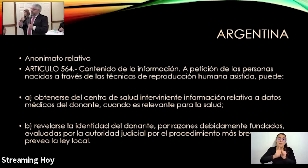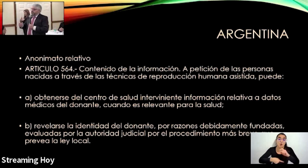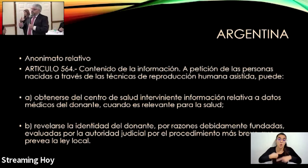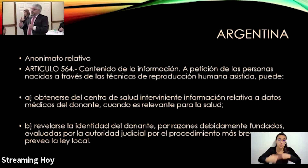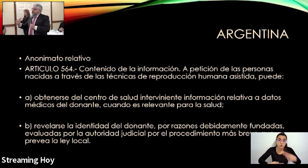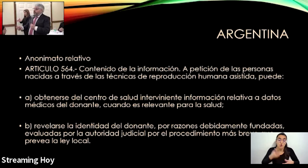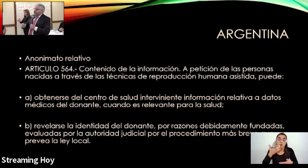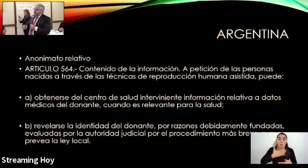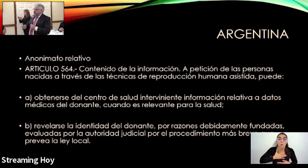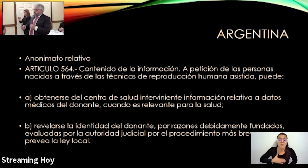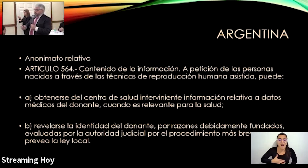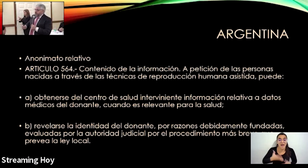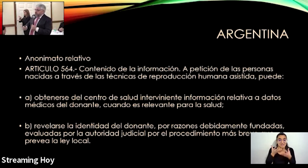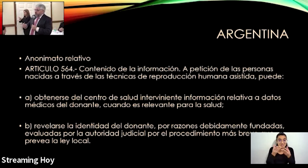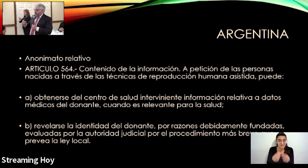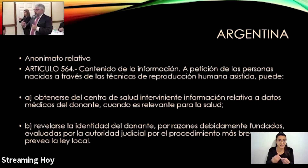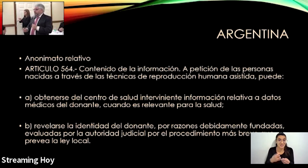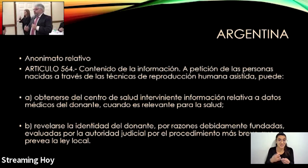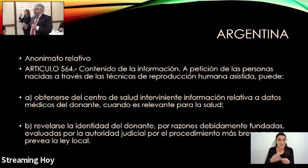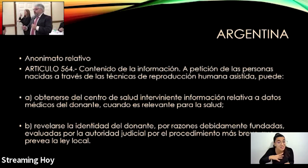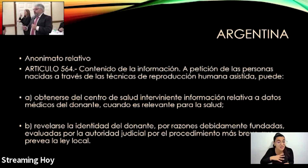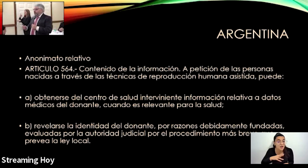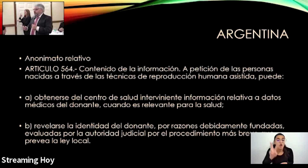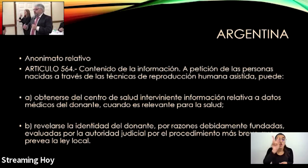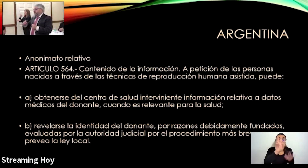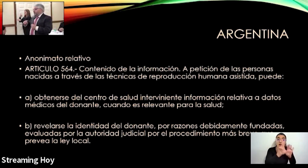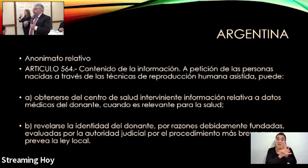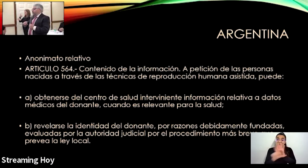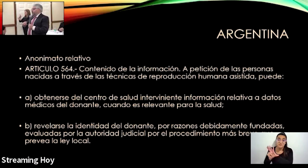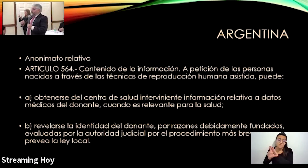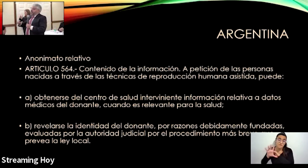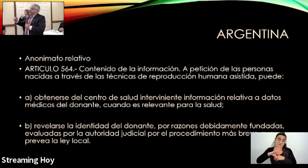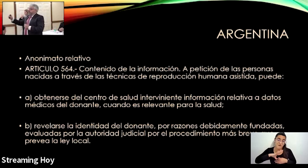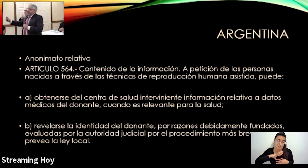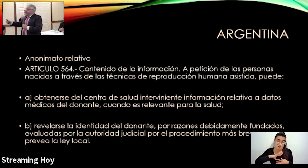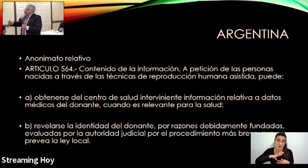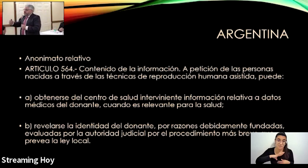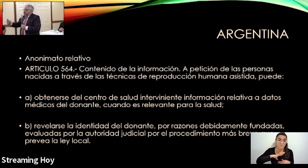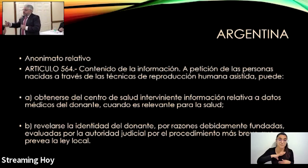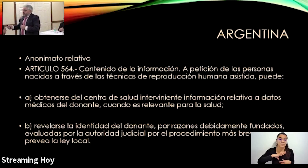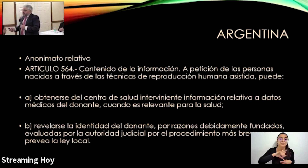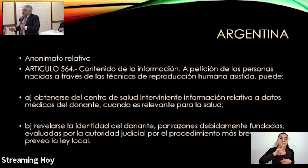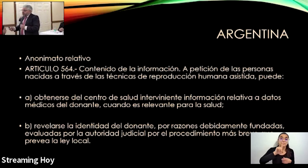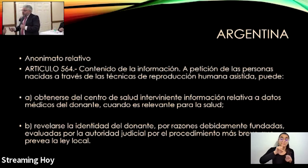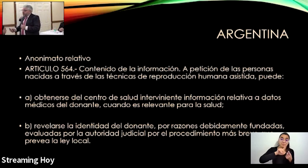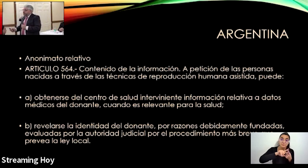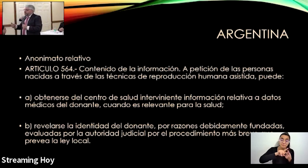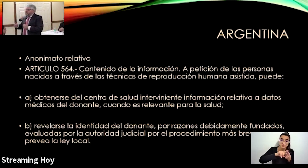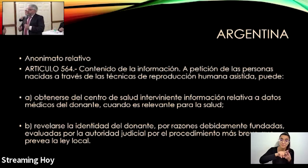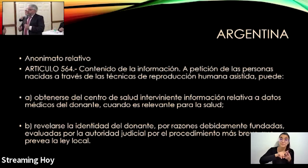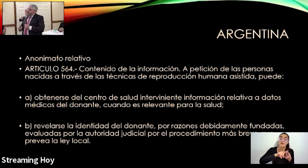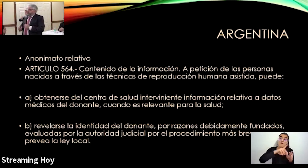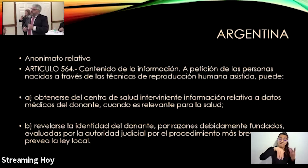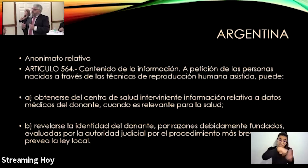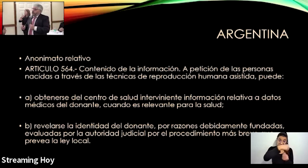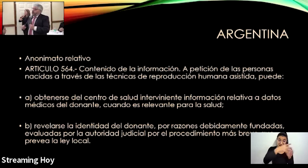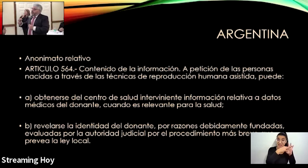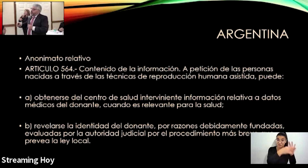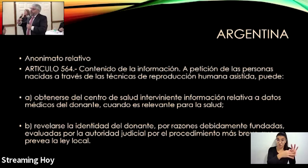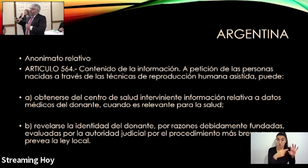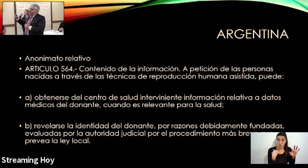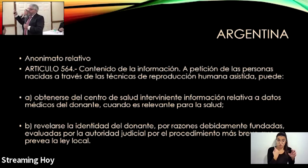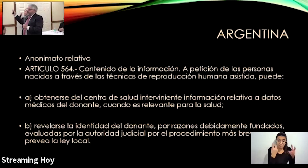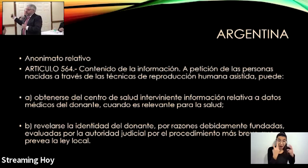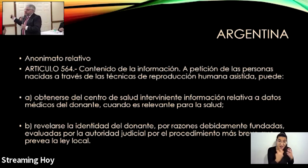¿Sí? Existen, si se quiere, dos legislaciones. Por un lado, la de filiación que estamos analizando, y por